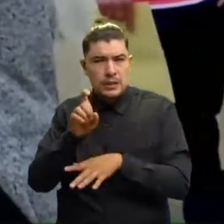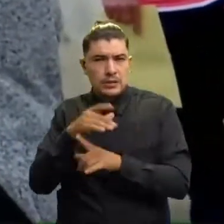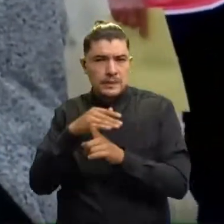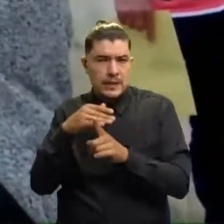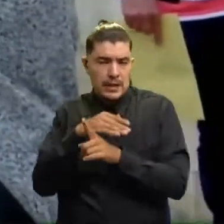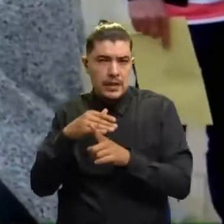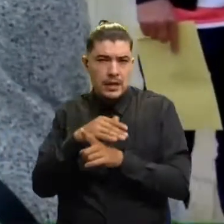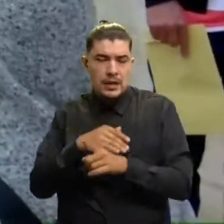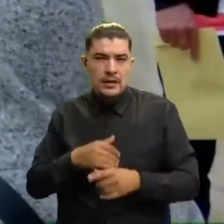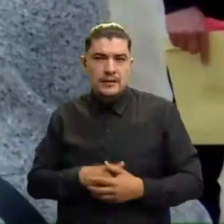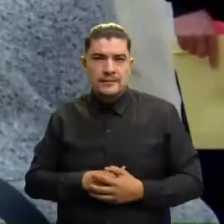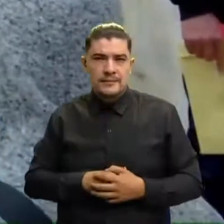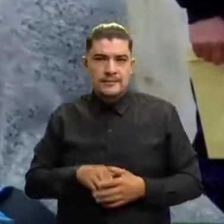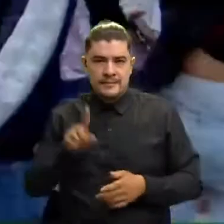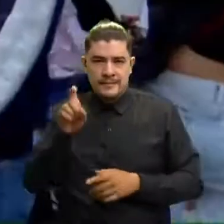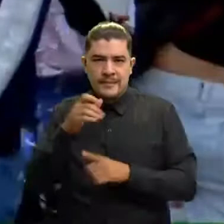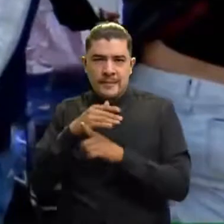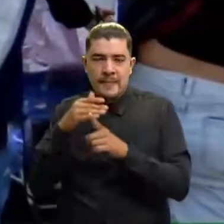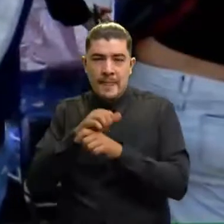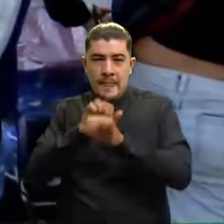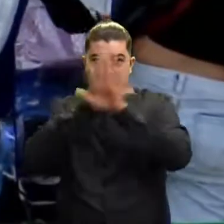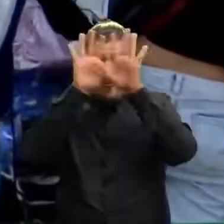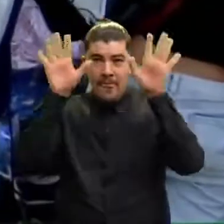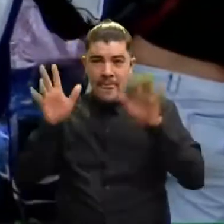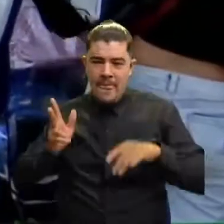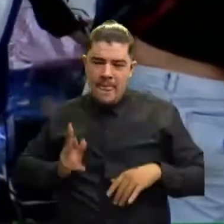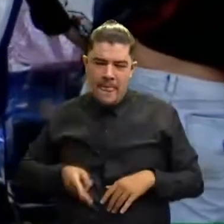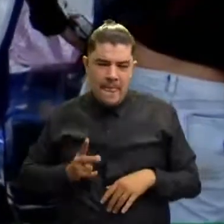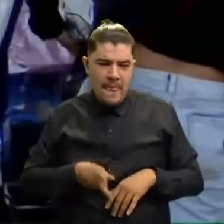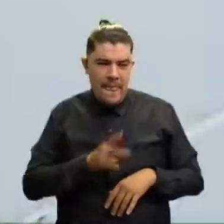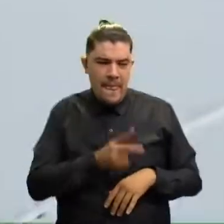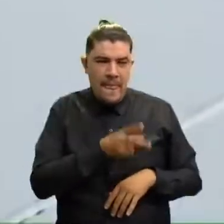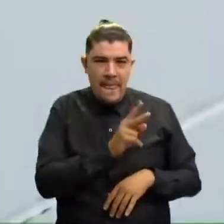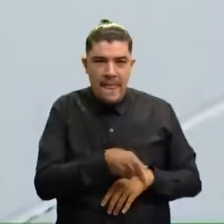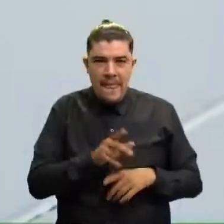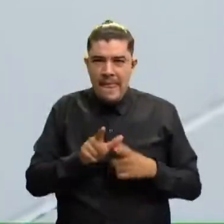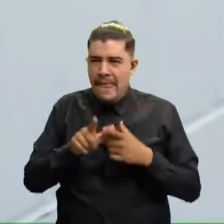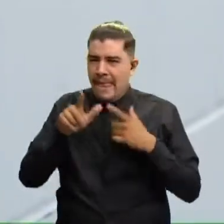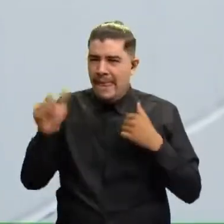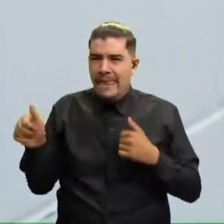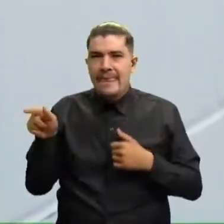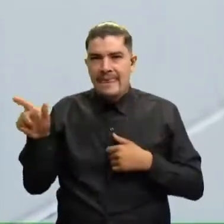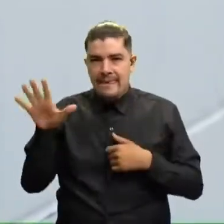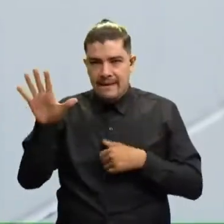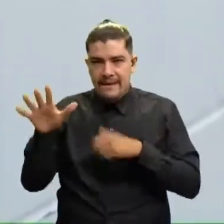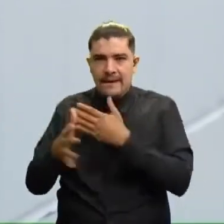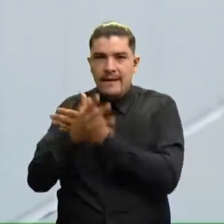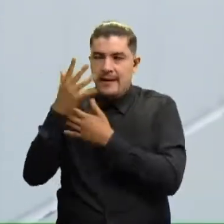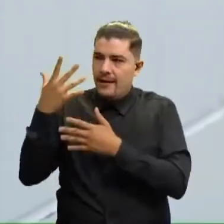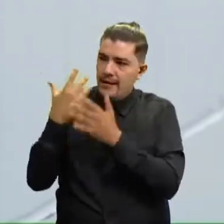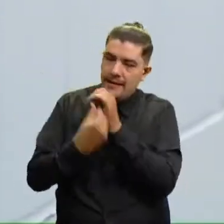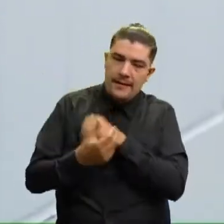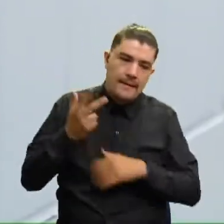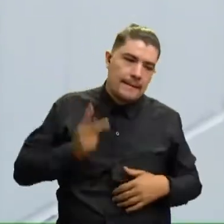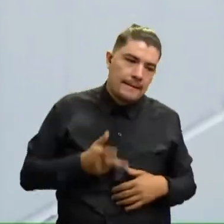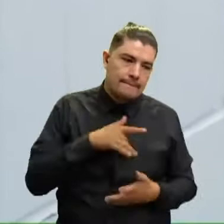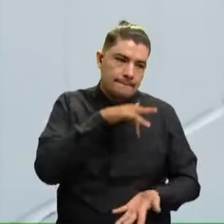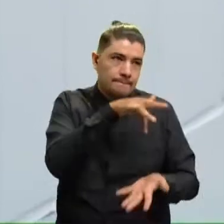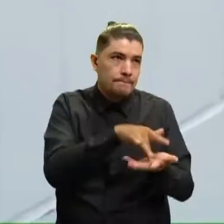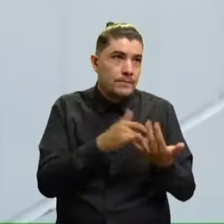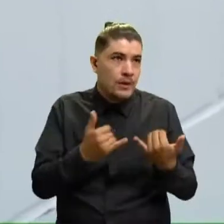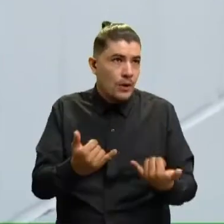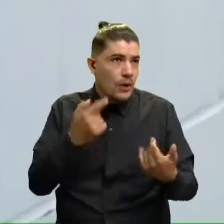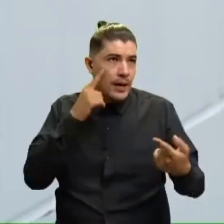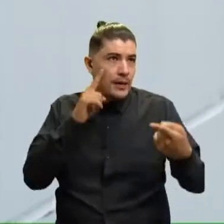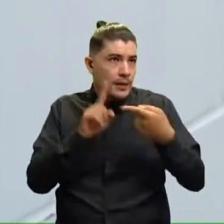6:30 porque nos venimos vimos muy lejos, nos venimos como a las 5. Bueno, la finalidad es legalizarme en el país